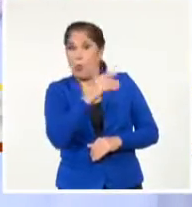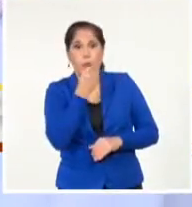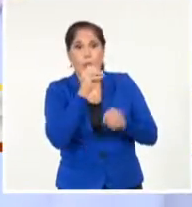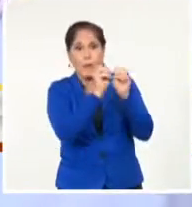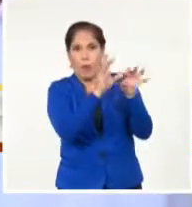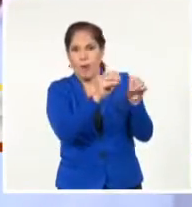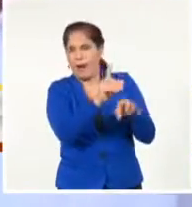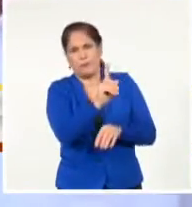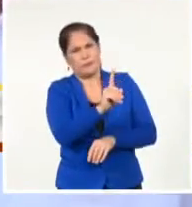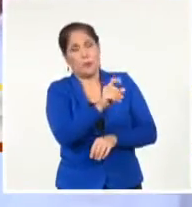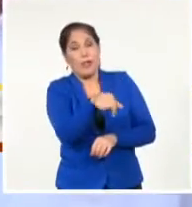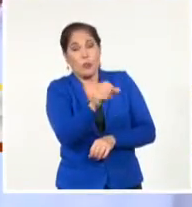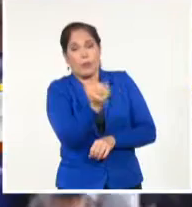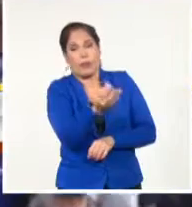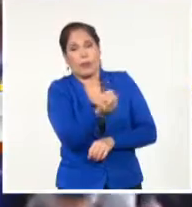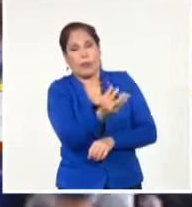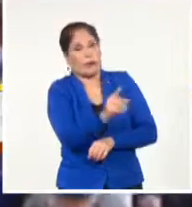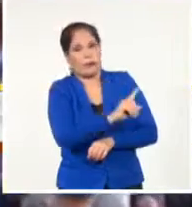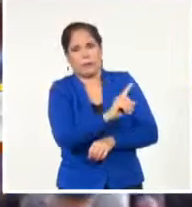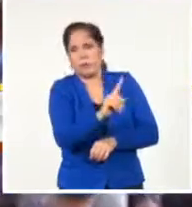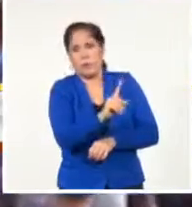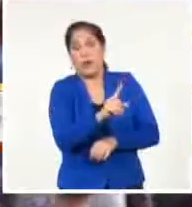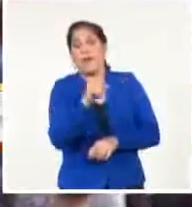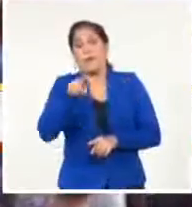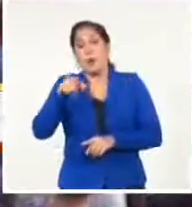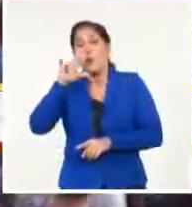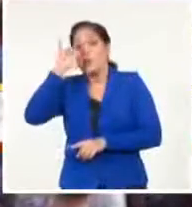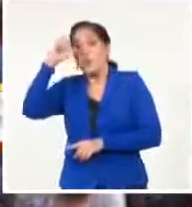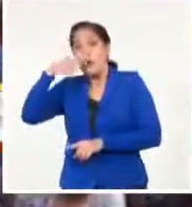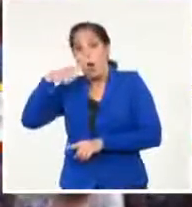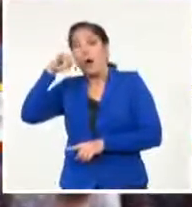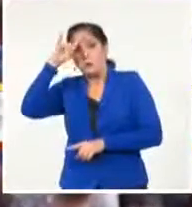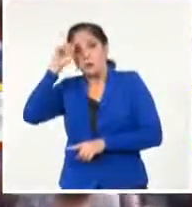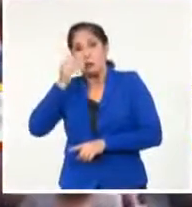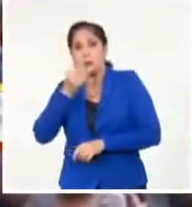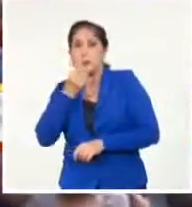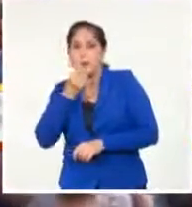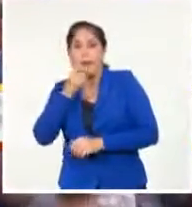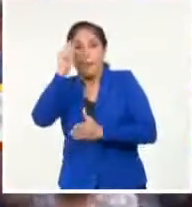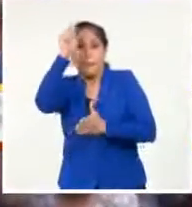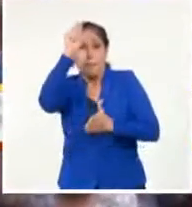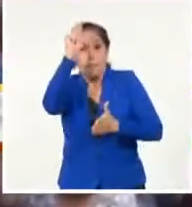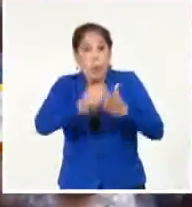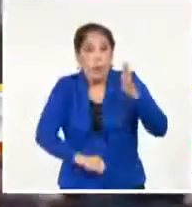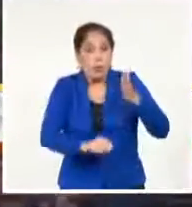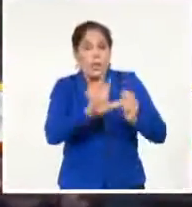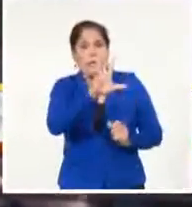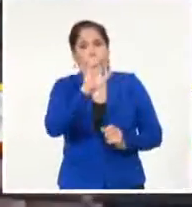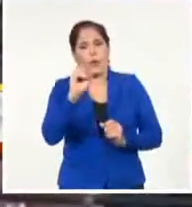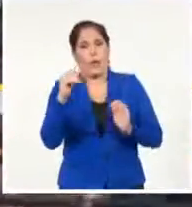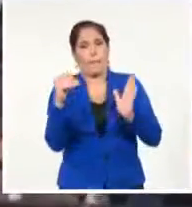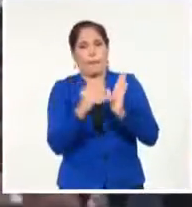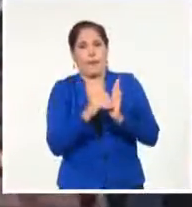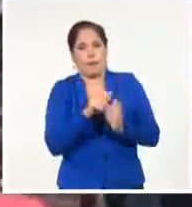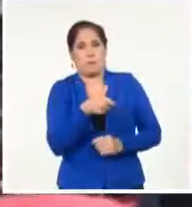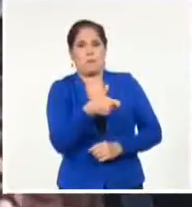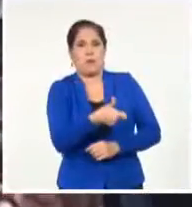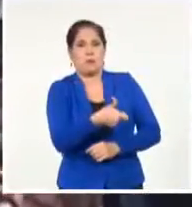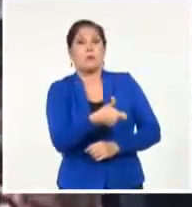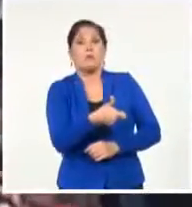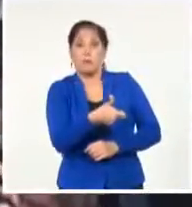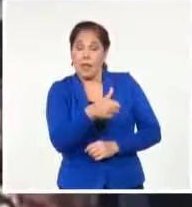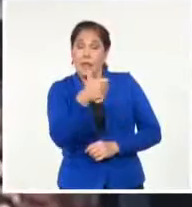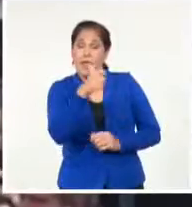Electoral abarca cualquier modalidad de la difusión bajo pena de multa de 50.000 reales, vienen siendo